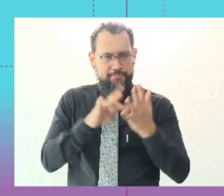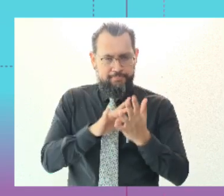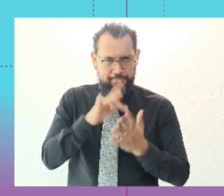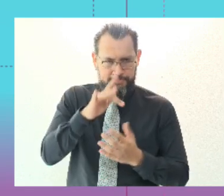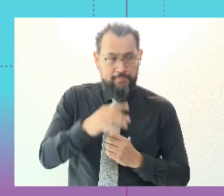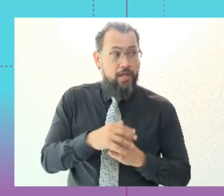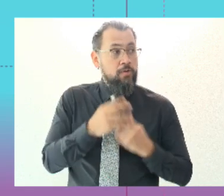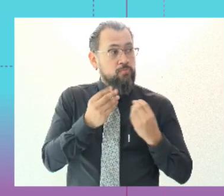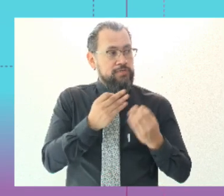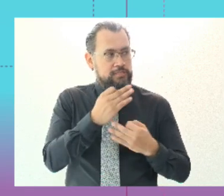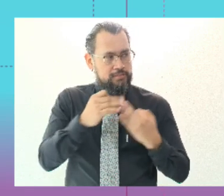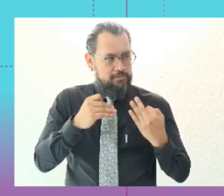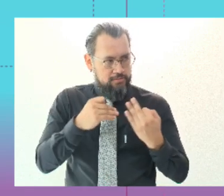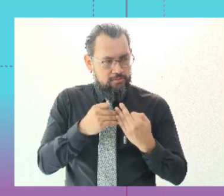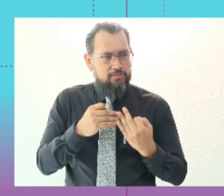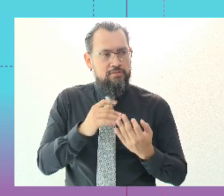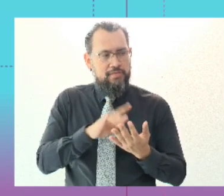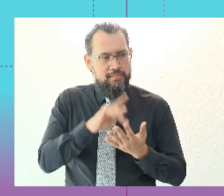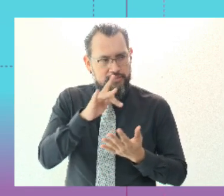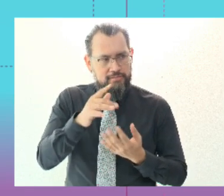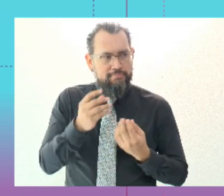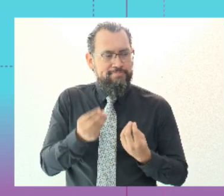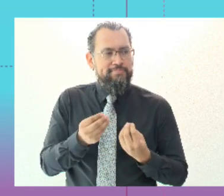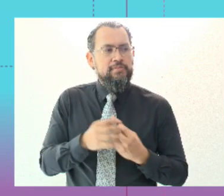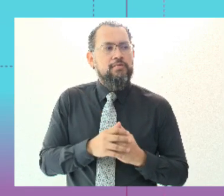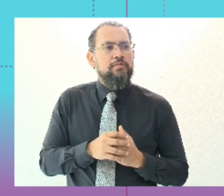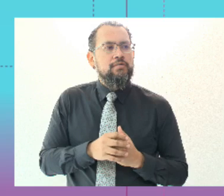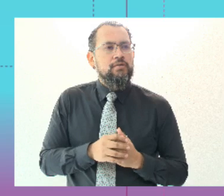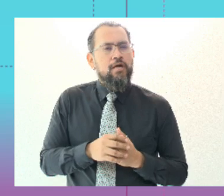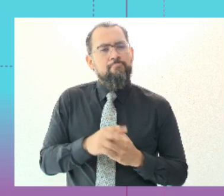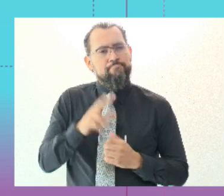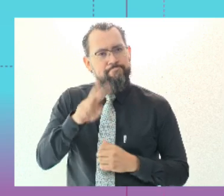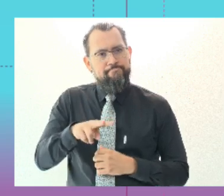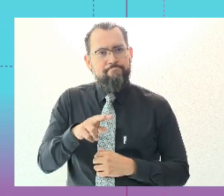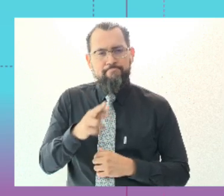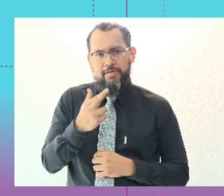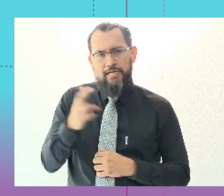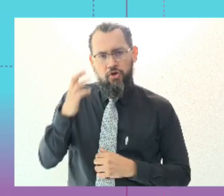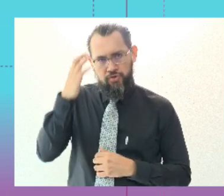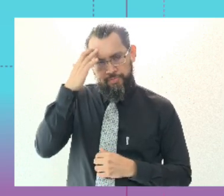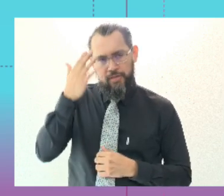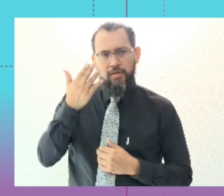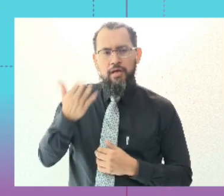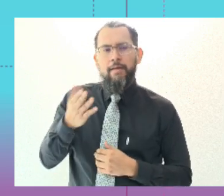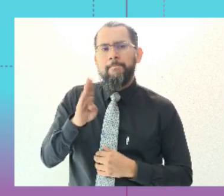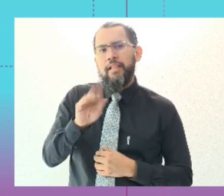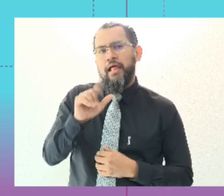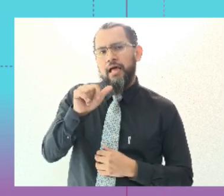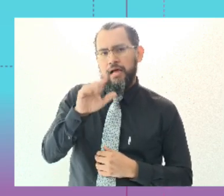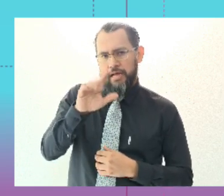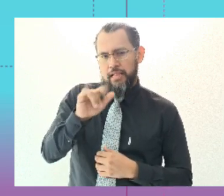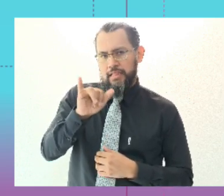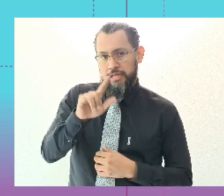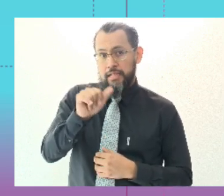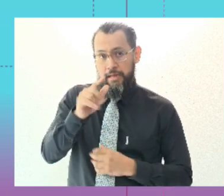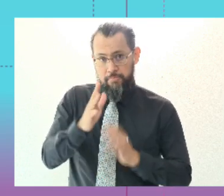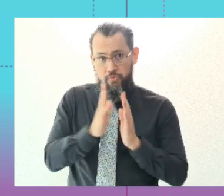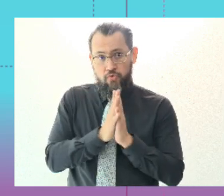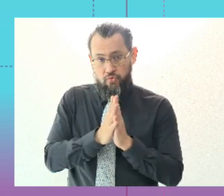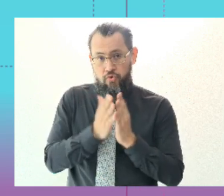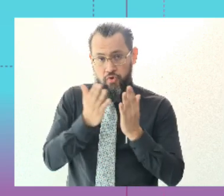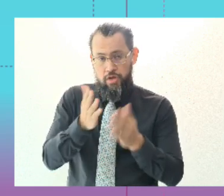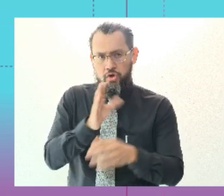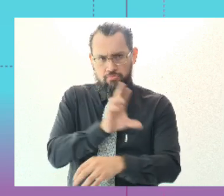Pues muchas gracias a todos. No me queda más que conocer respetuosamente a la comisionada Blanca Lilia Ibarra, que se encuentra aquí presente, quien